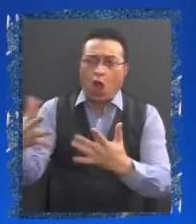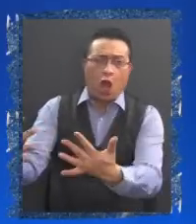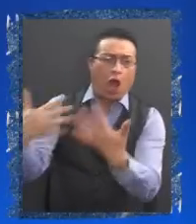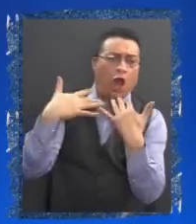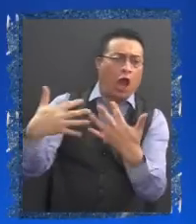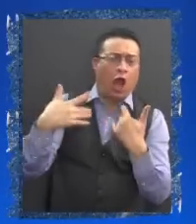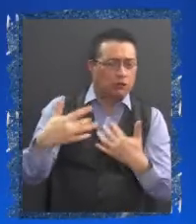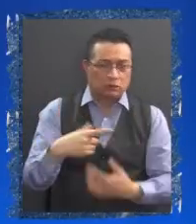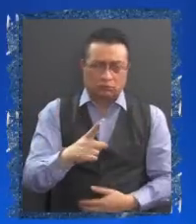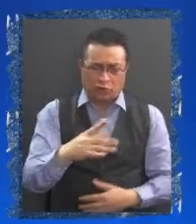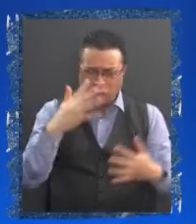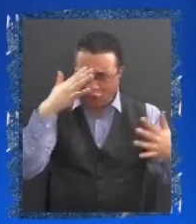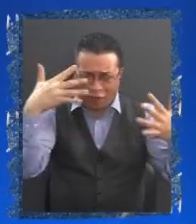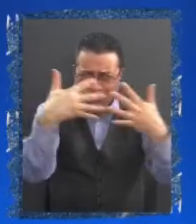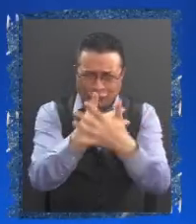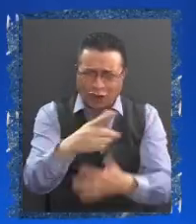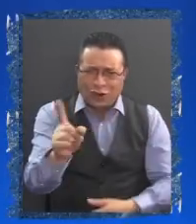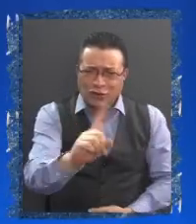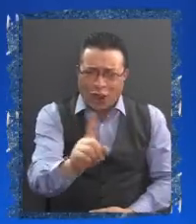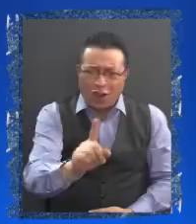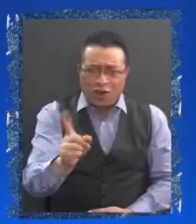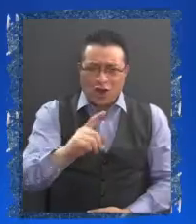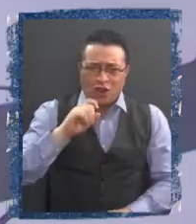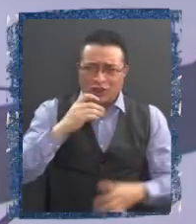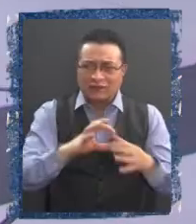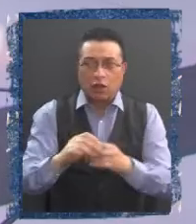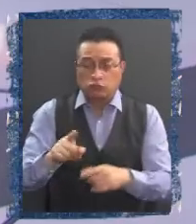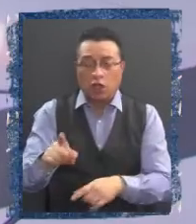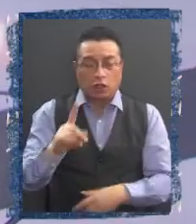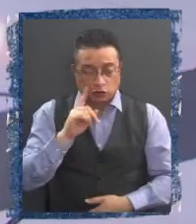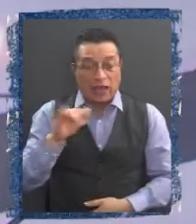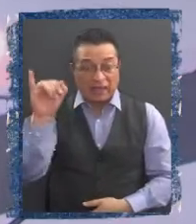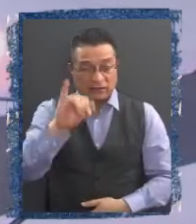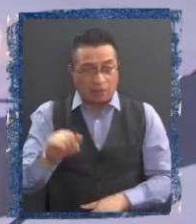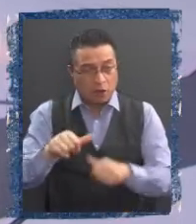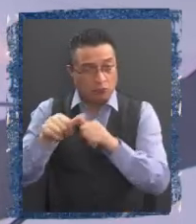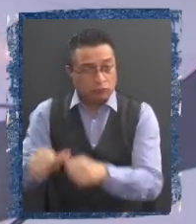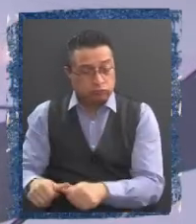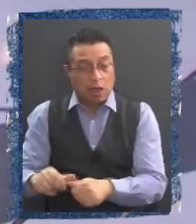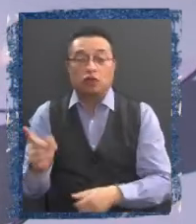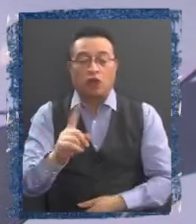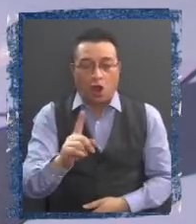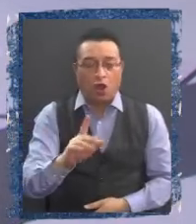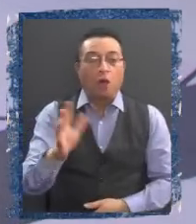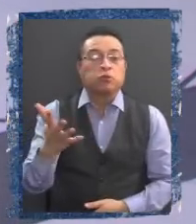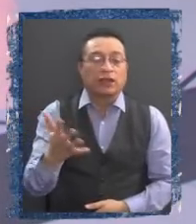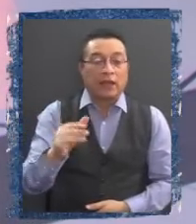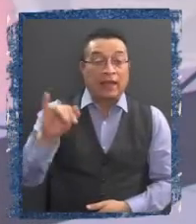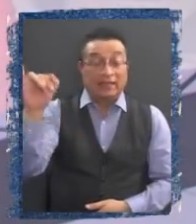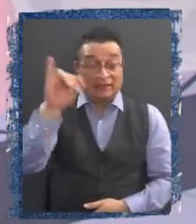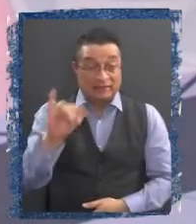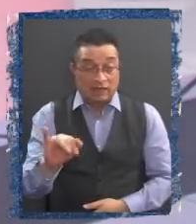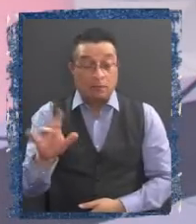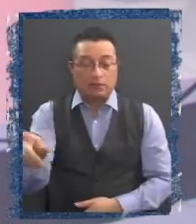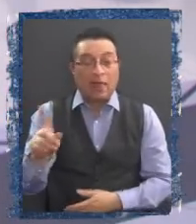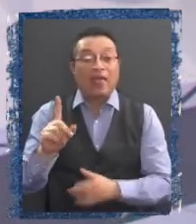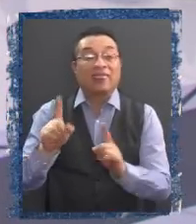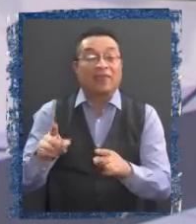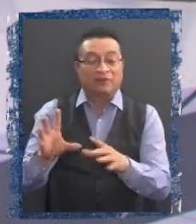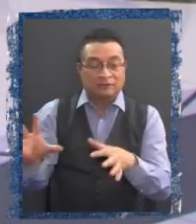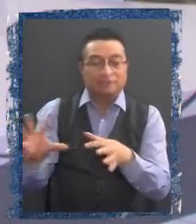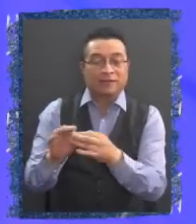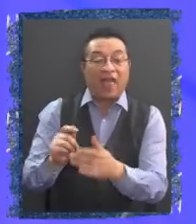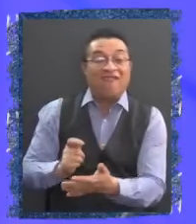confusión. ¿Ya? Y eso no las significa... ISAPRES para ti van a seguir existiendo. No, porque las ISAPRES tienen que ver con el financiamiento.